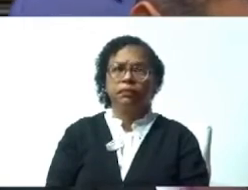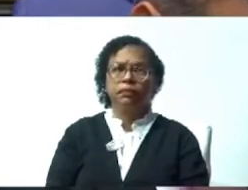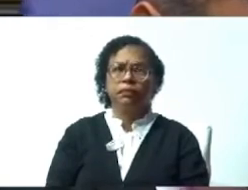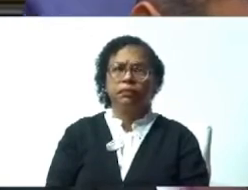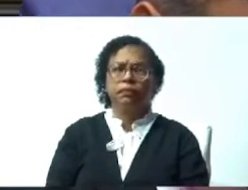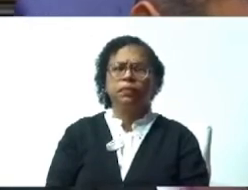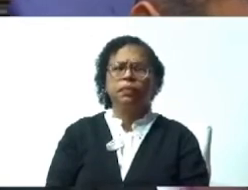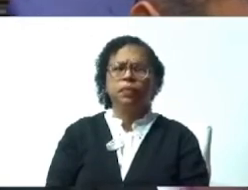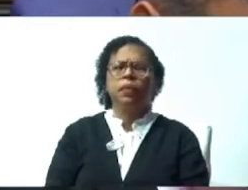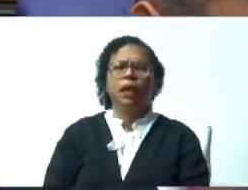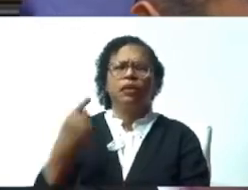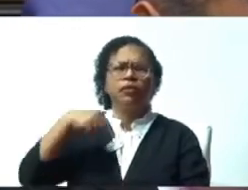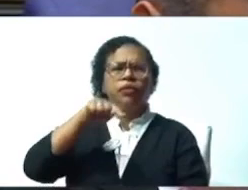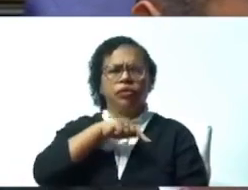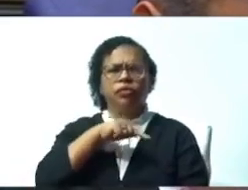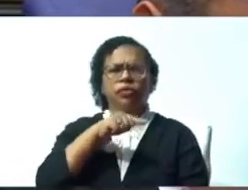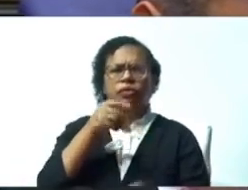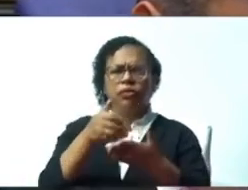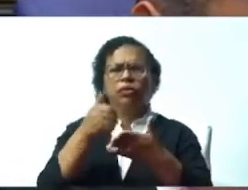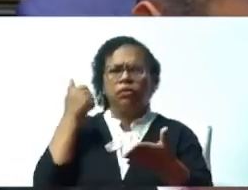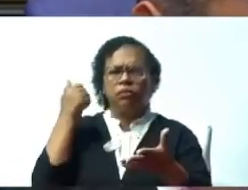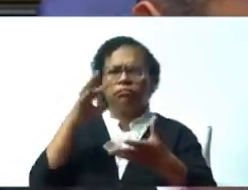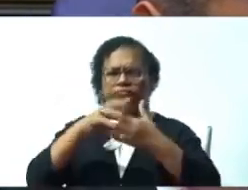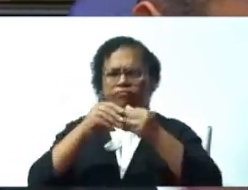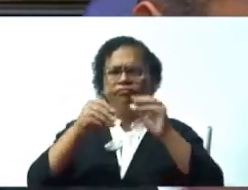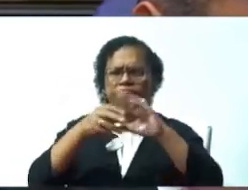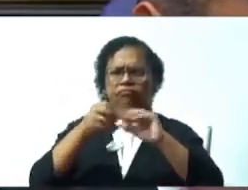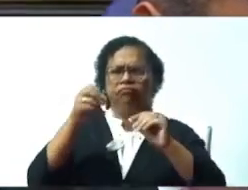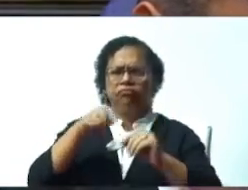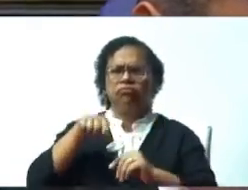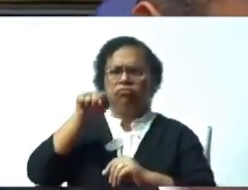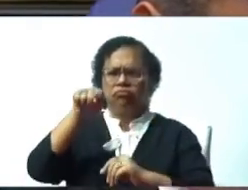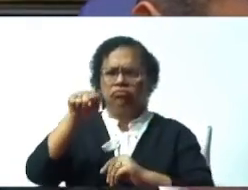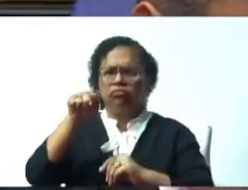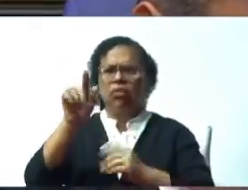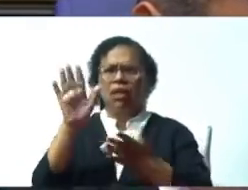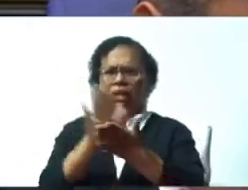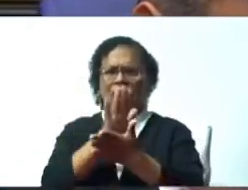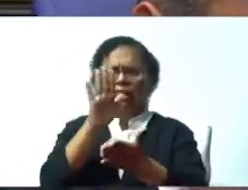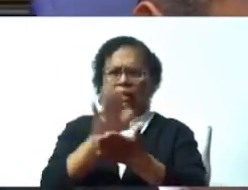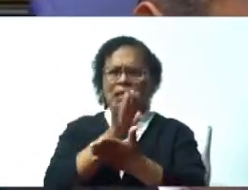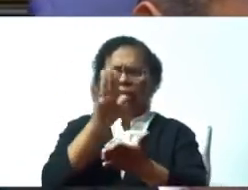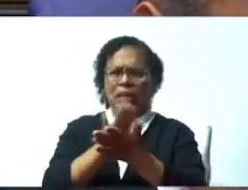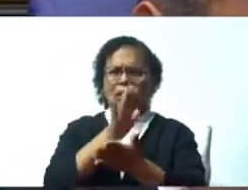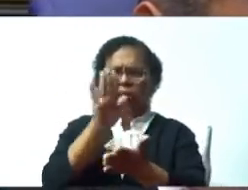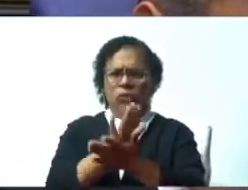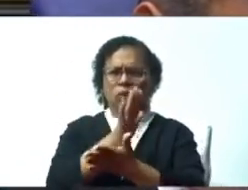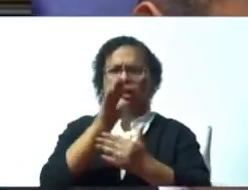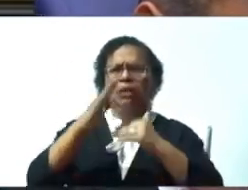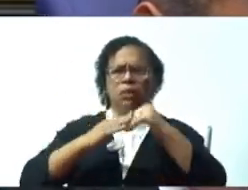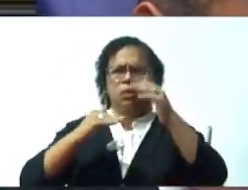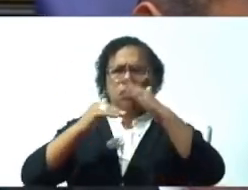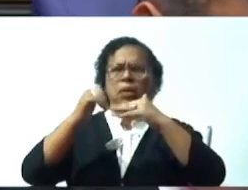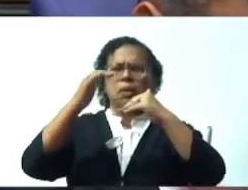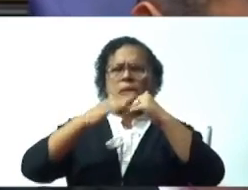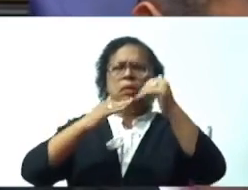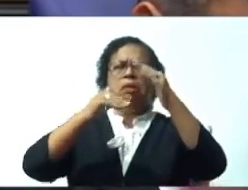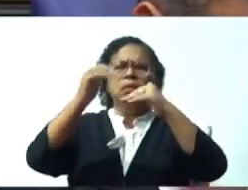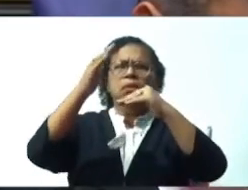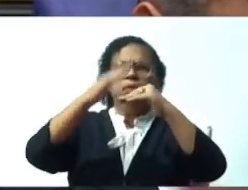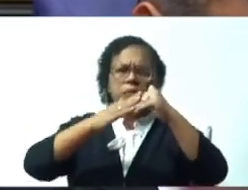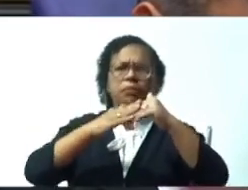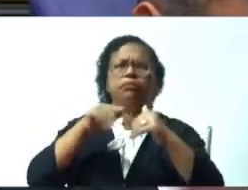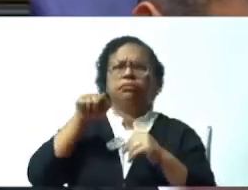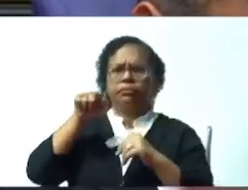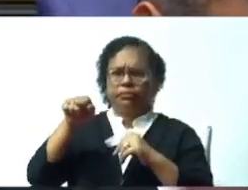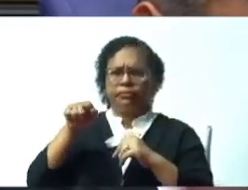un liceo que se acababa, que se estaba en construcción y que el Infotet entonces lo tomó para impartir clases.